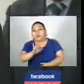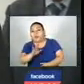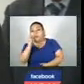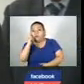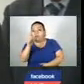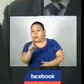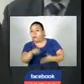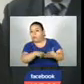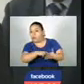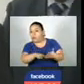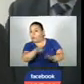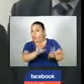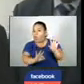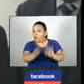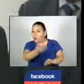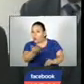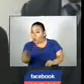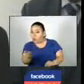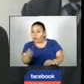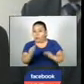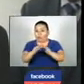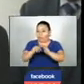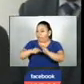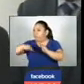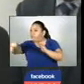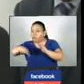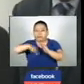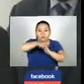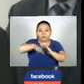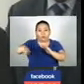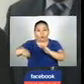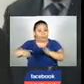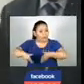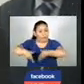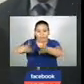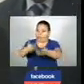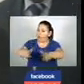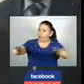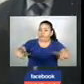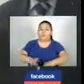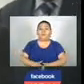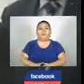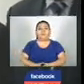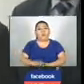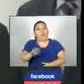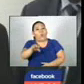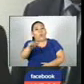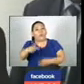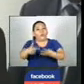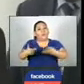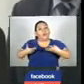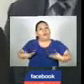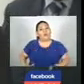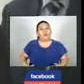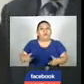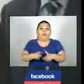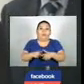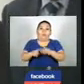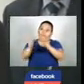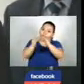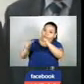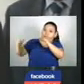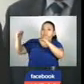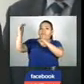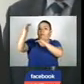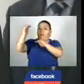restringir derechos fundamentales como es la movilidad, como es el libre tránsito y otro tipo de derechos, la Sala de lo Constitucional ha